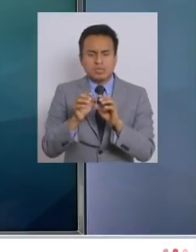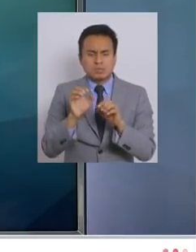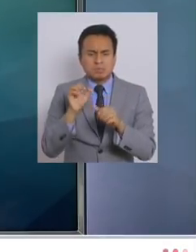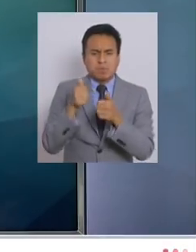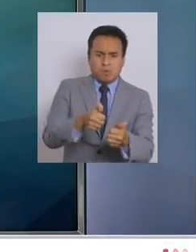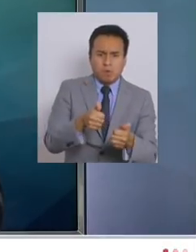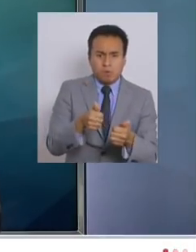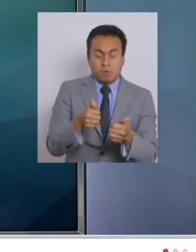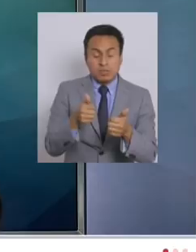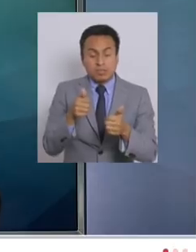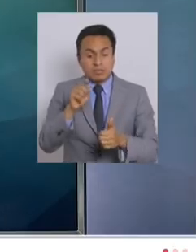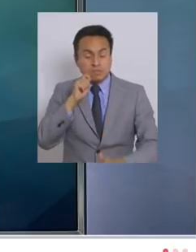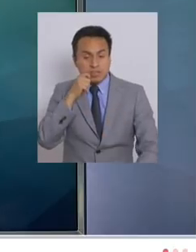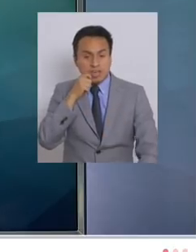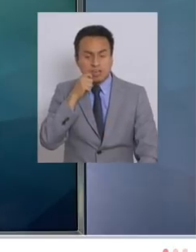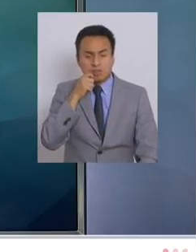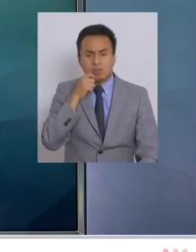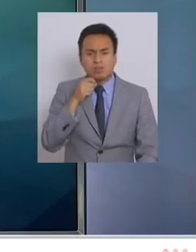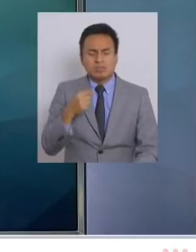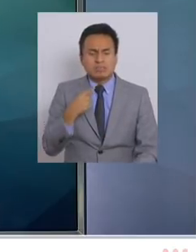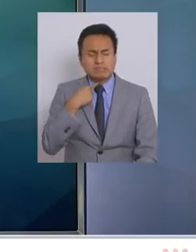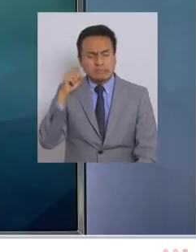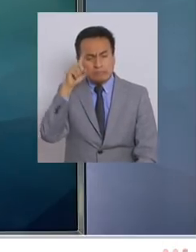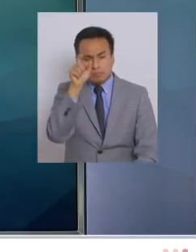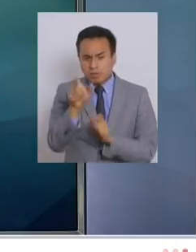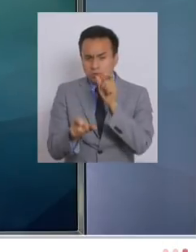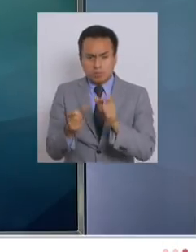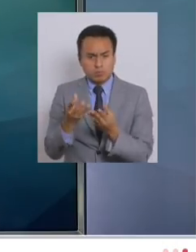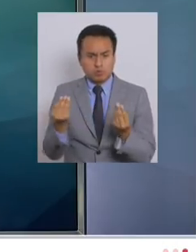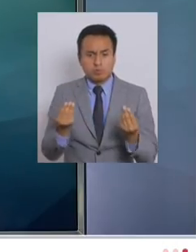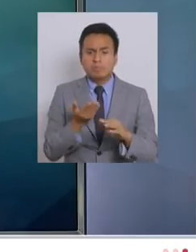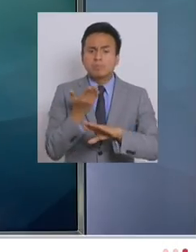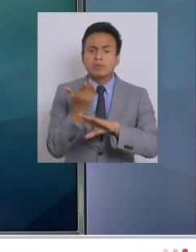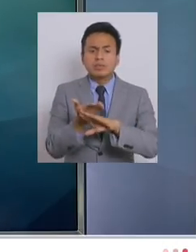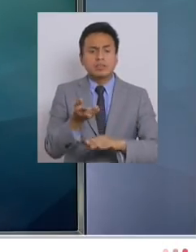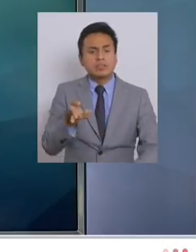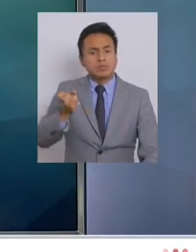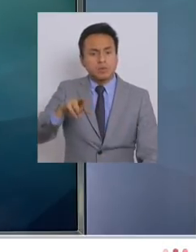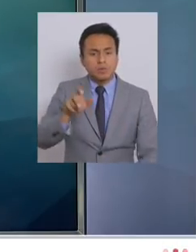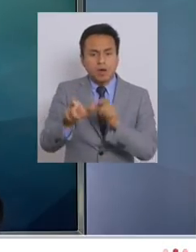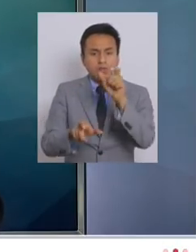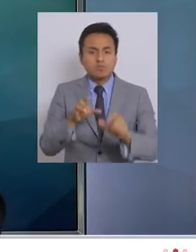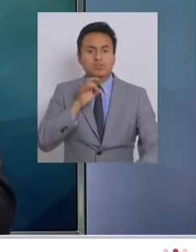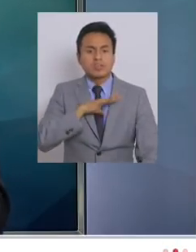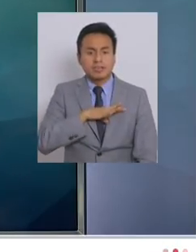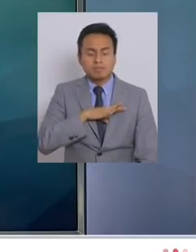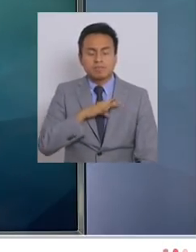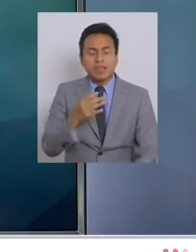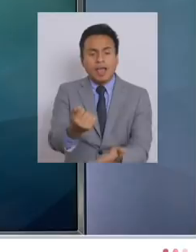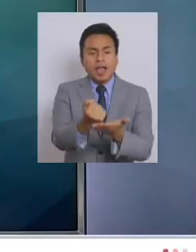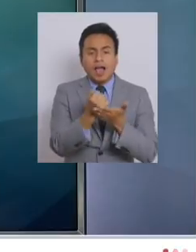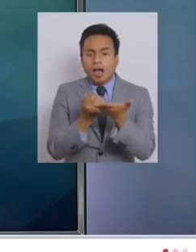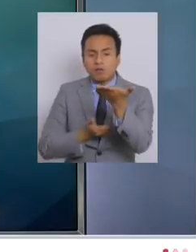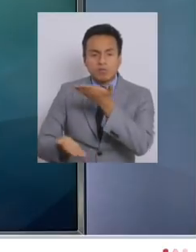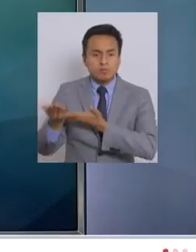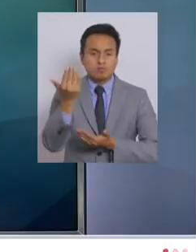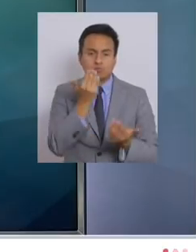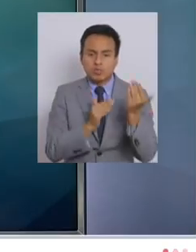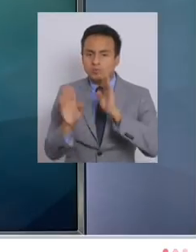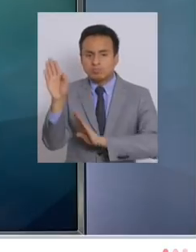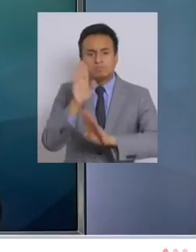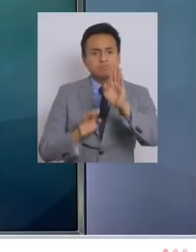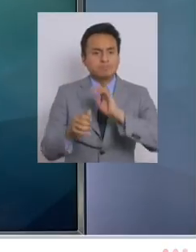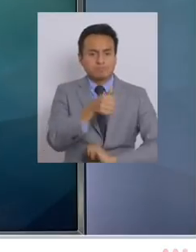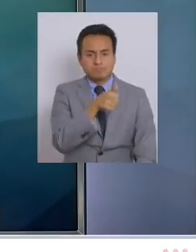y sabemos que esto significaba mucho costo para muchas personas pero queremos pedirles de nuevo a los chilenos que nos ayudemos y nos cuidemos entre